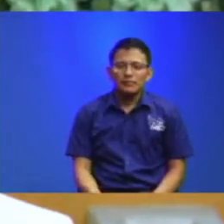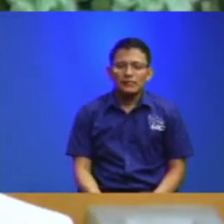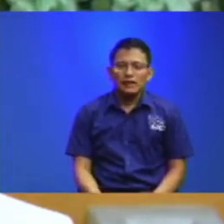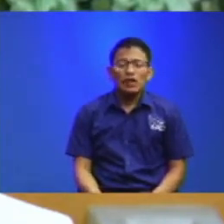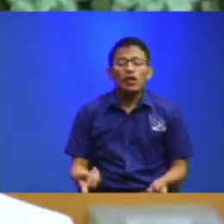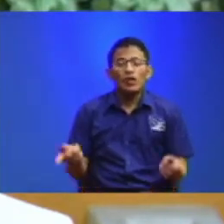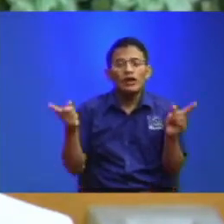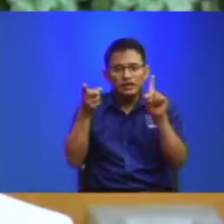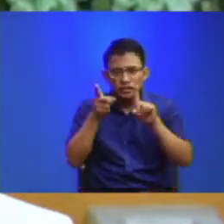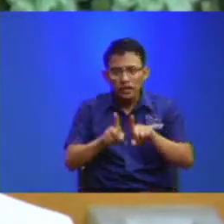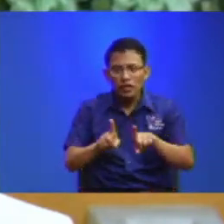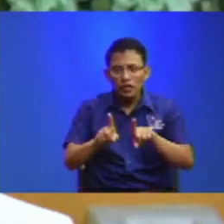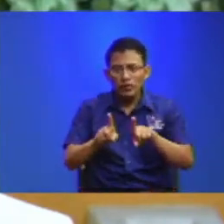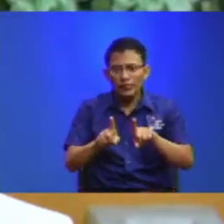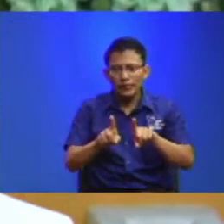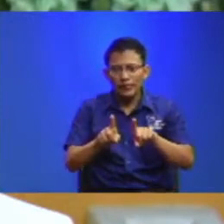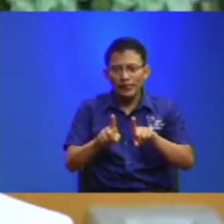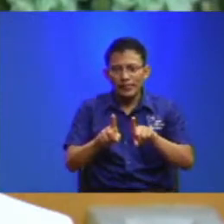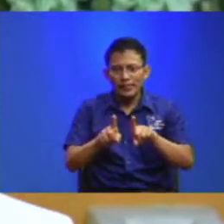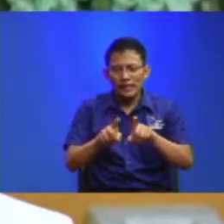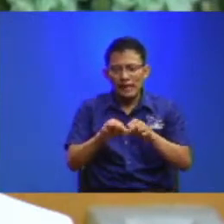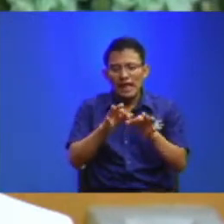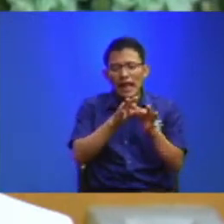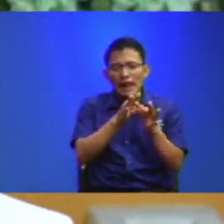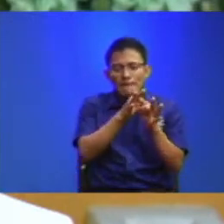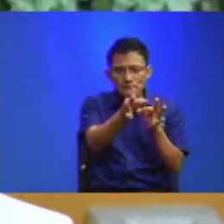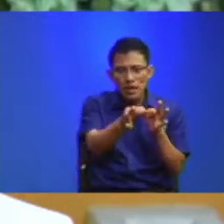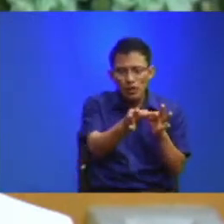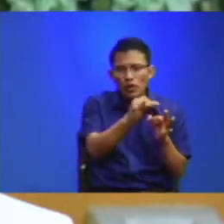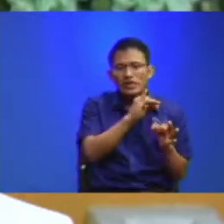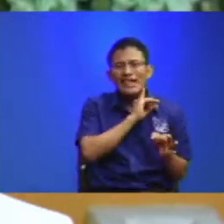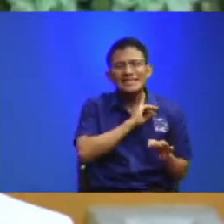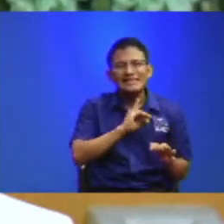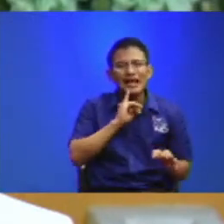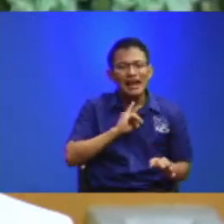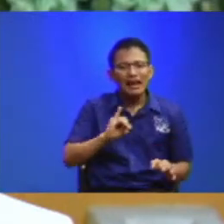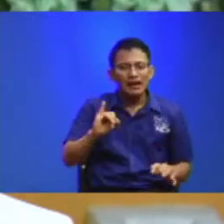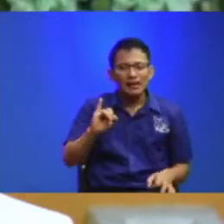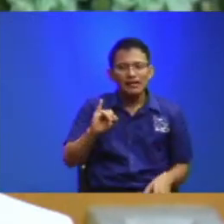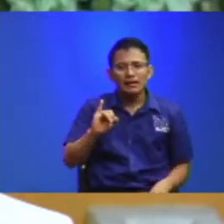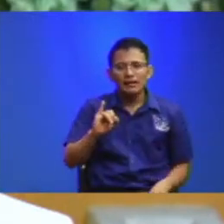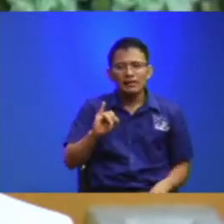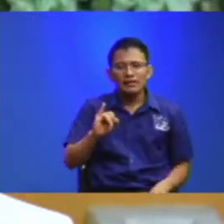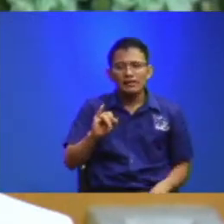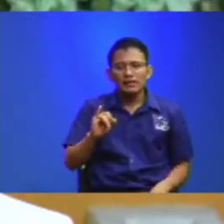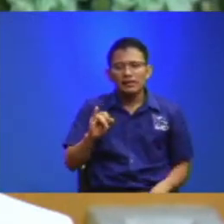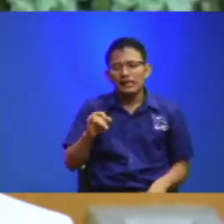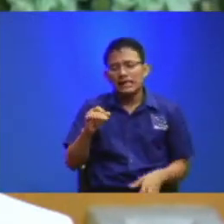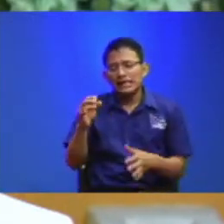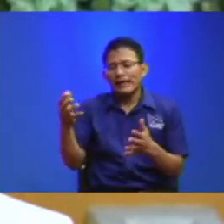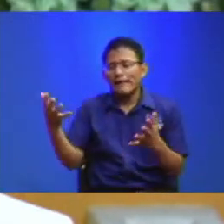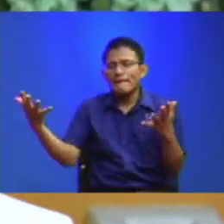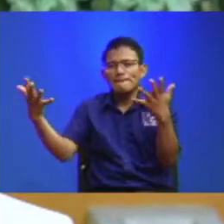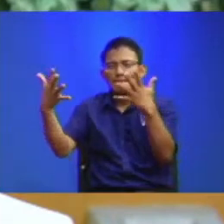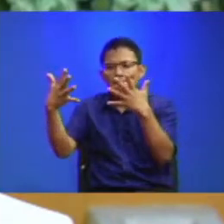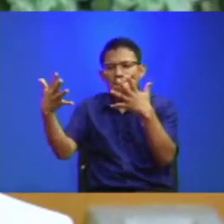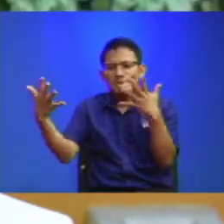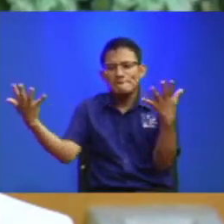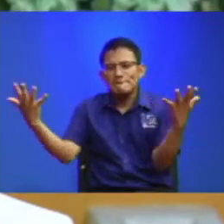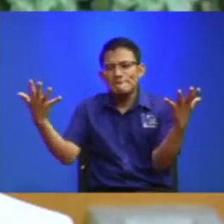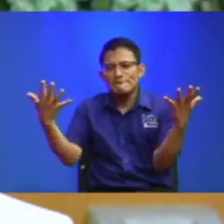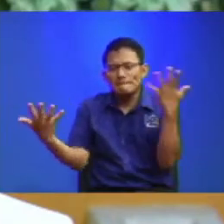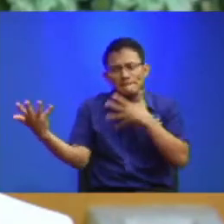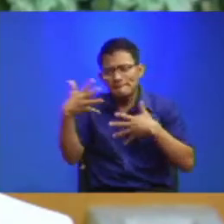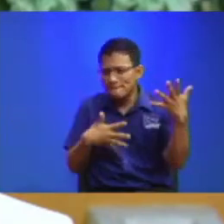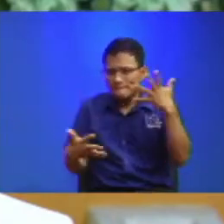sucedió fue que el pueblo se iba a mezclar con las naciones que había